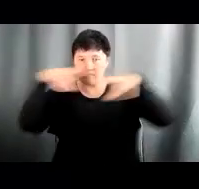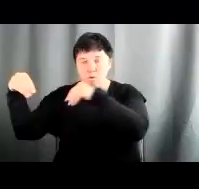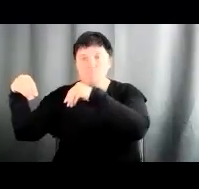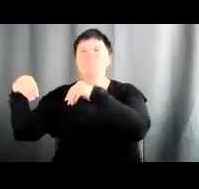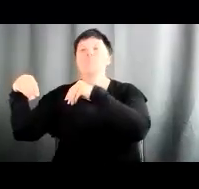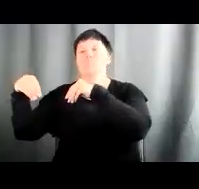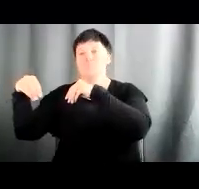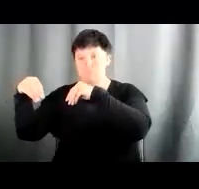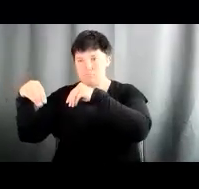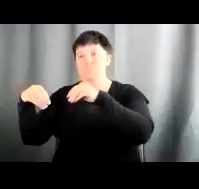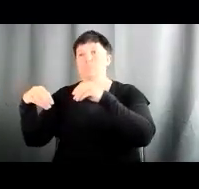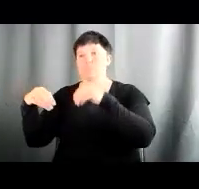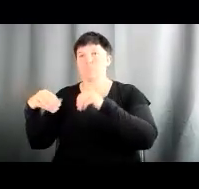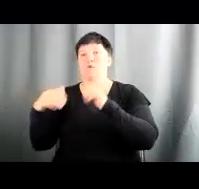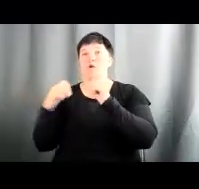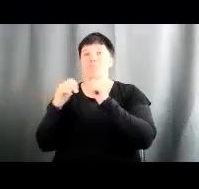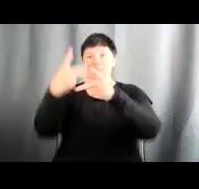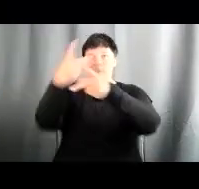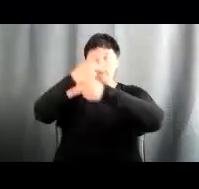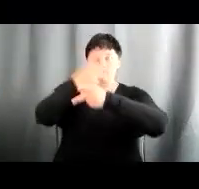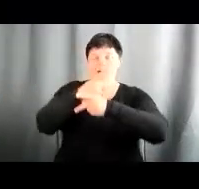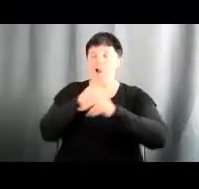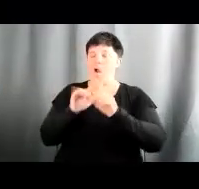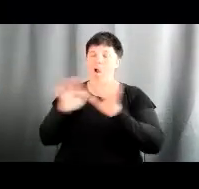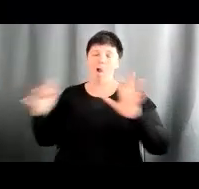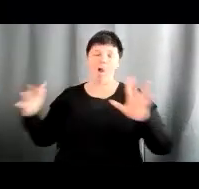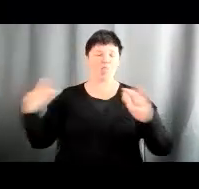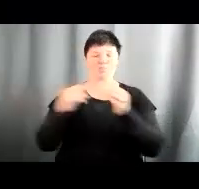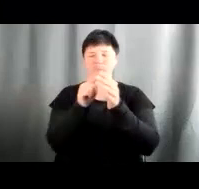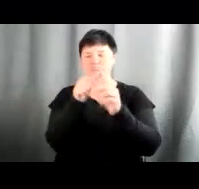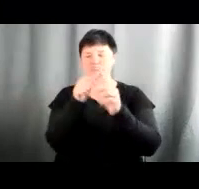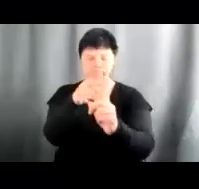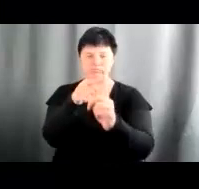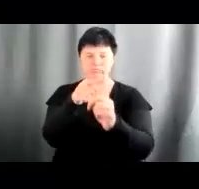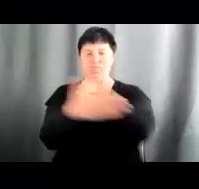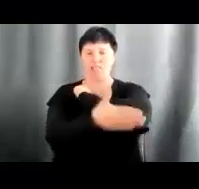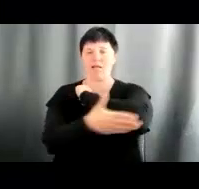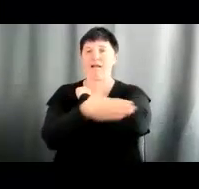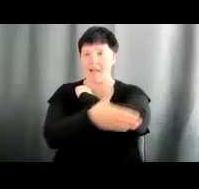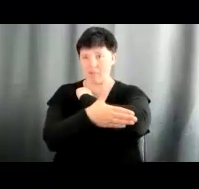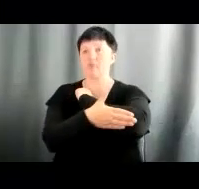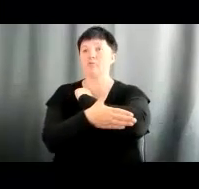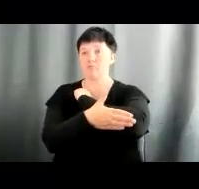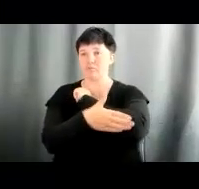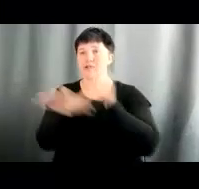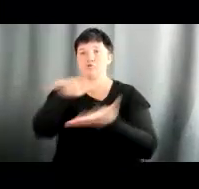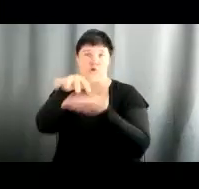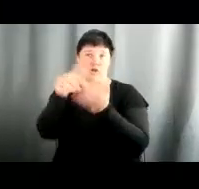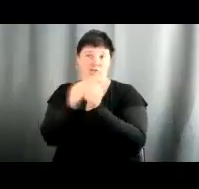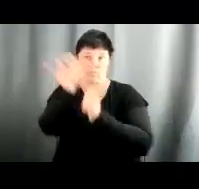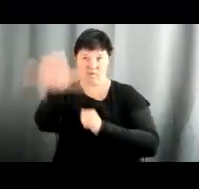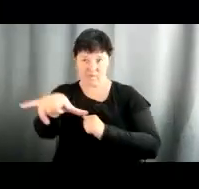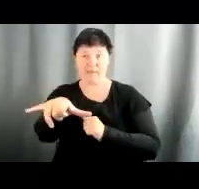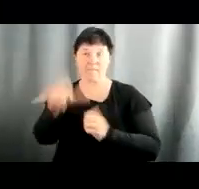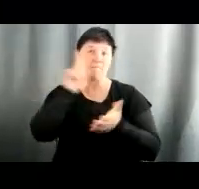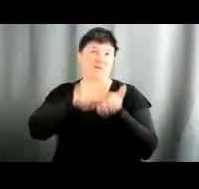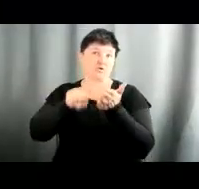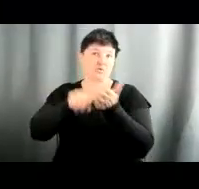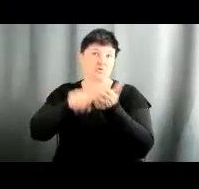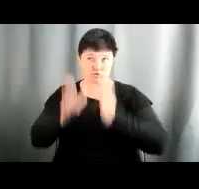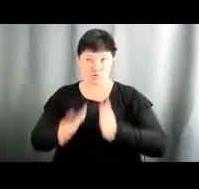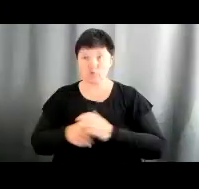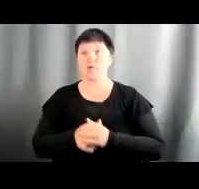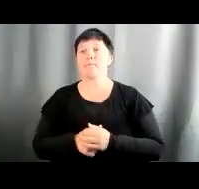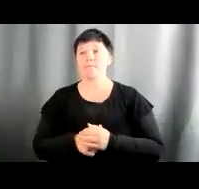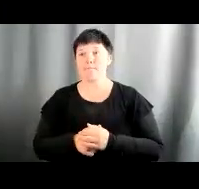con agregados hasta los condados y luego poder hacer algunos estudios sobre eso como investigador.